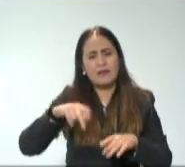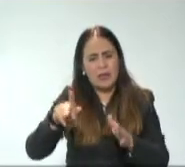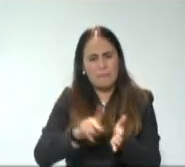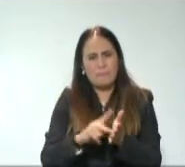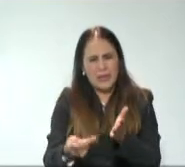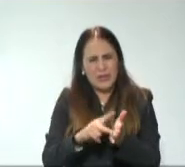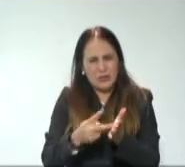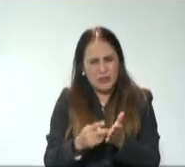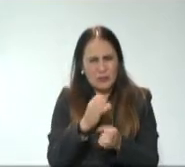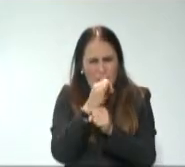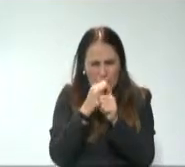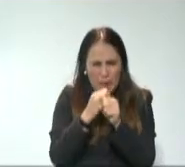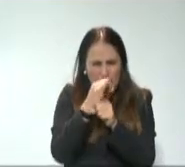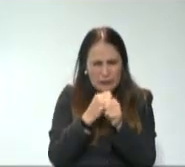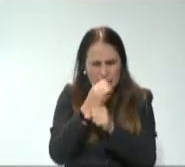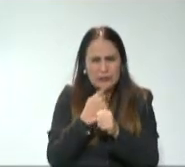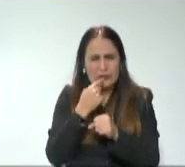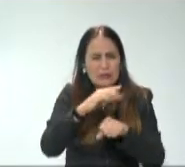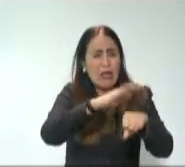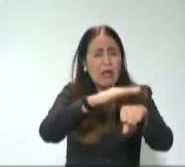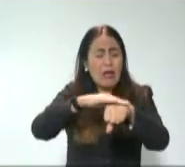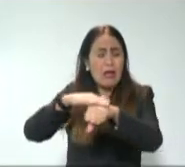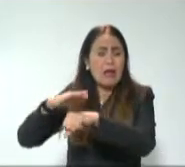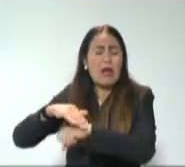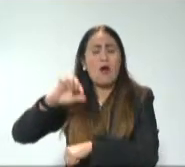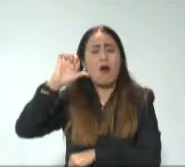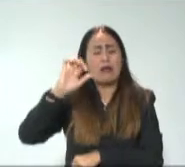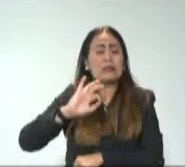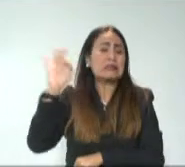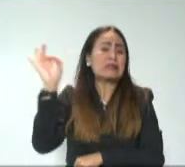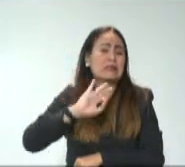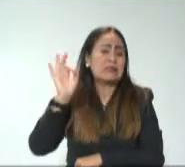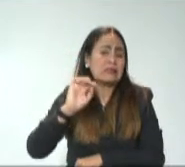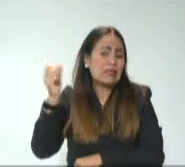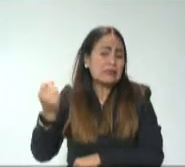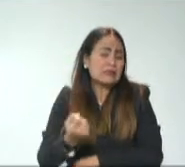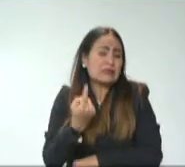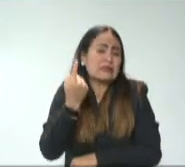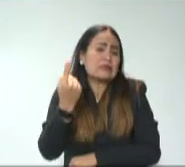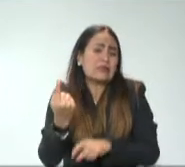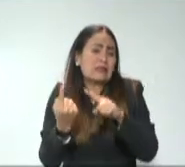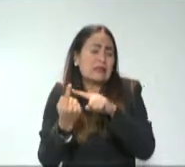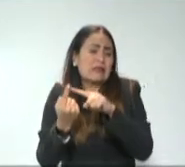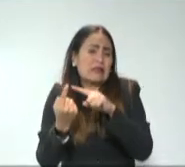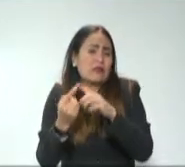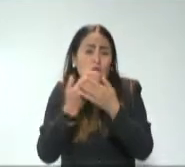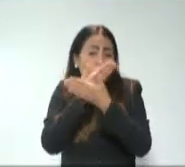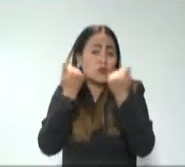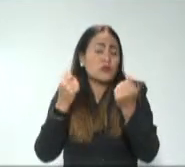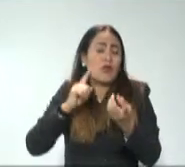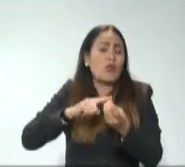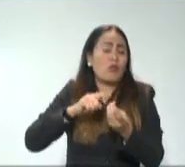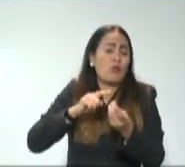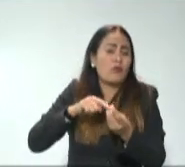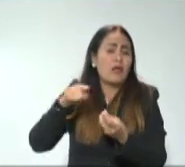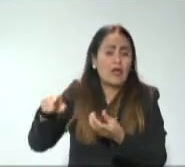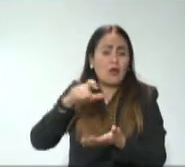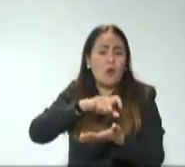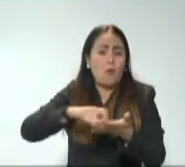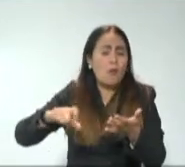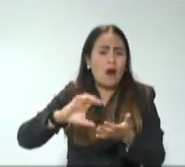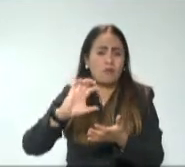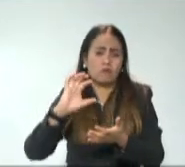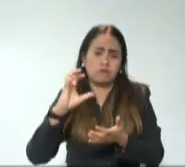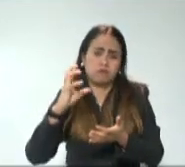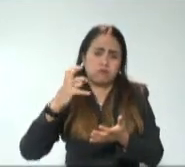investigación nos dice Oigan parece que alguien en no sé dónde está comprando ventiladores